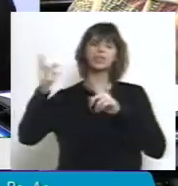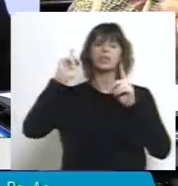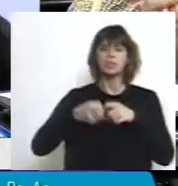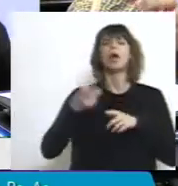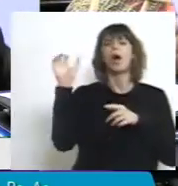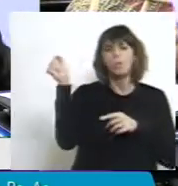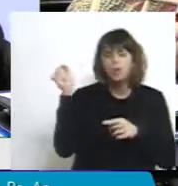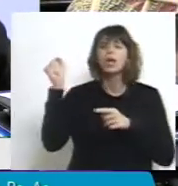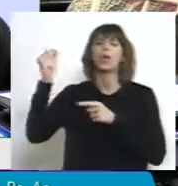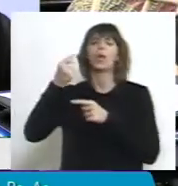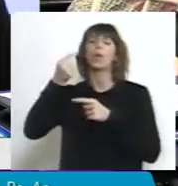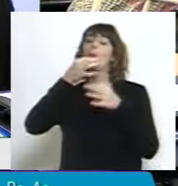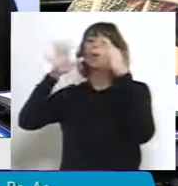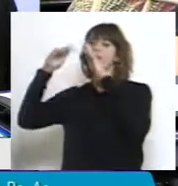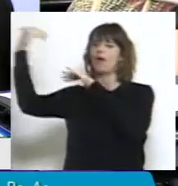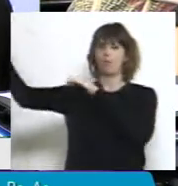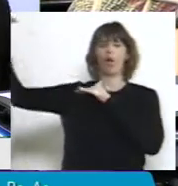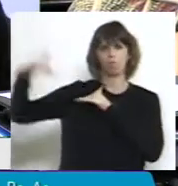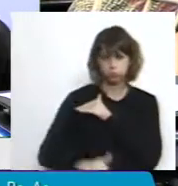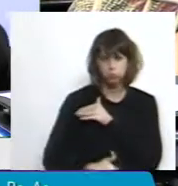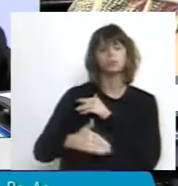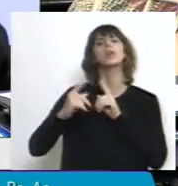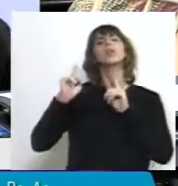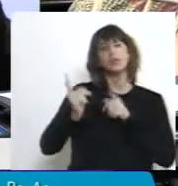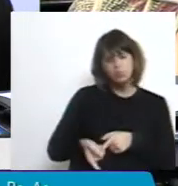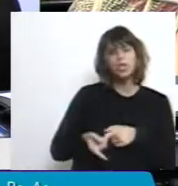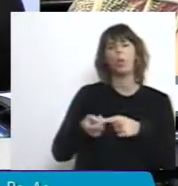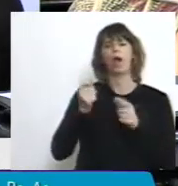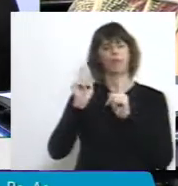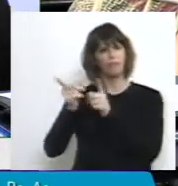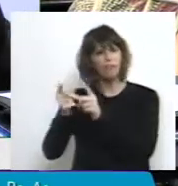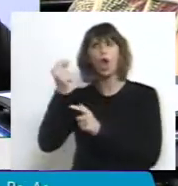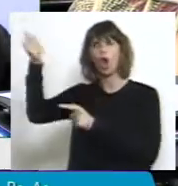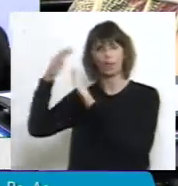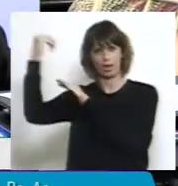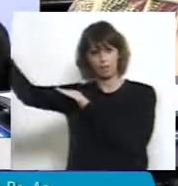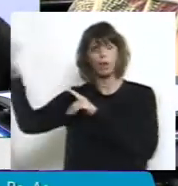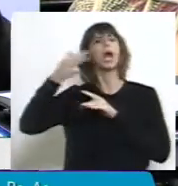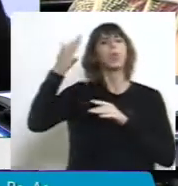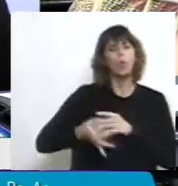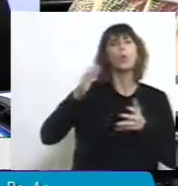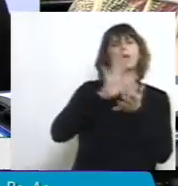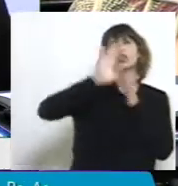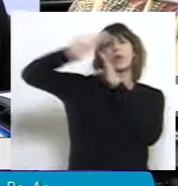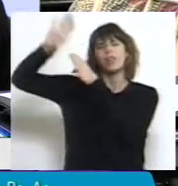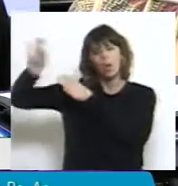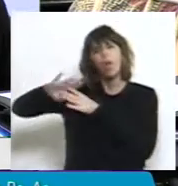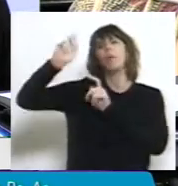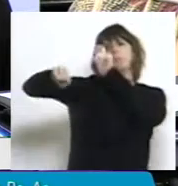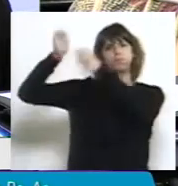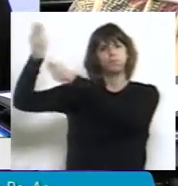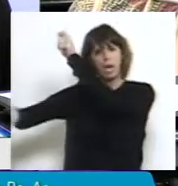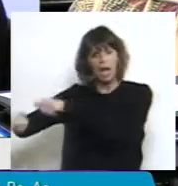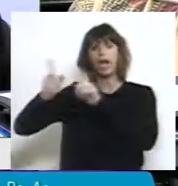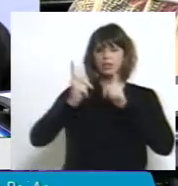de exportaciones, hemos sostenido el nivel de importaciones, hemos cumplido los compromisos externos y hemos logrado una expansión del